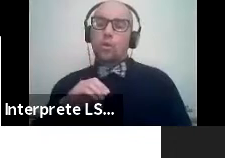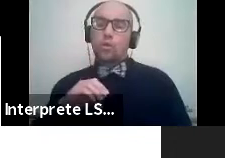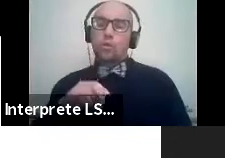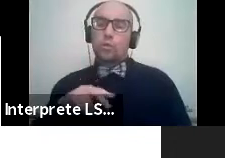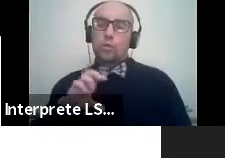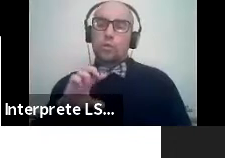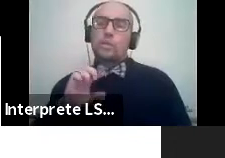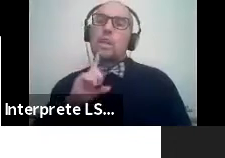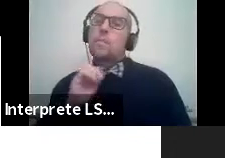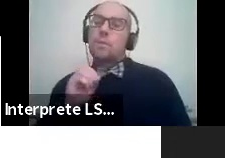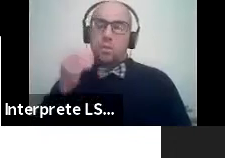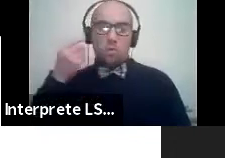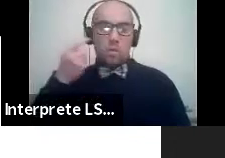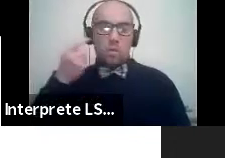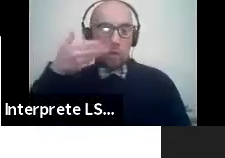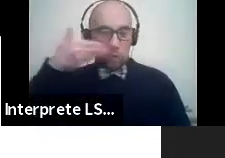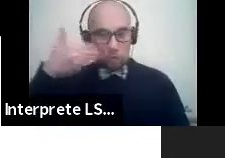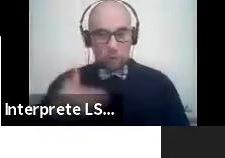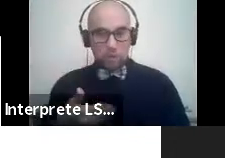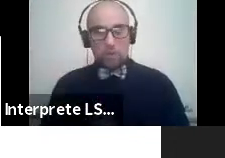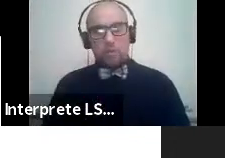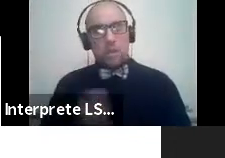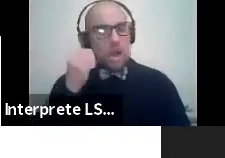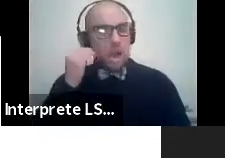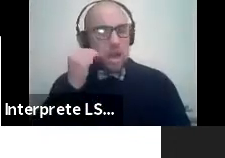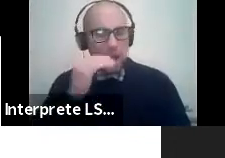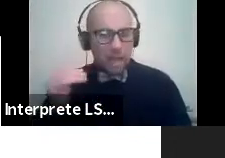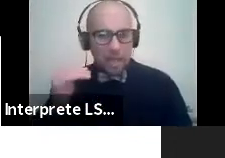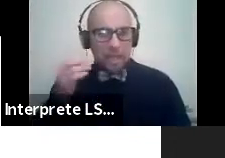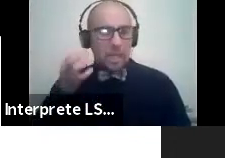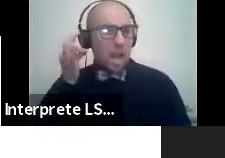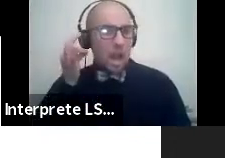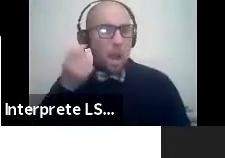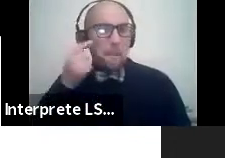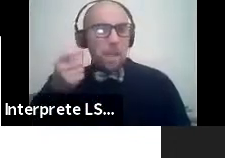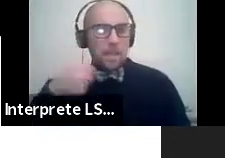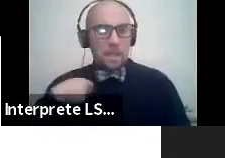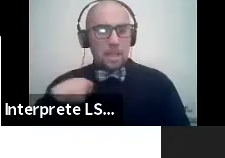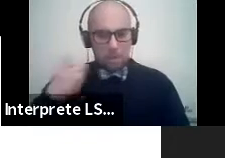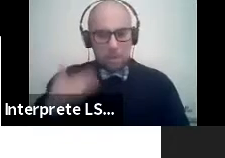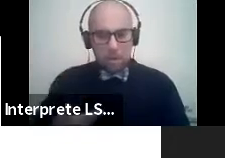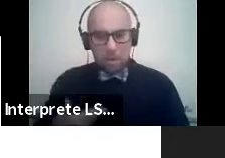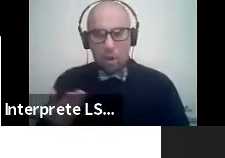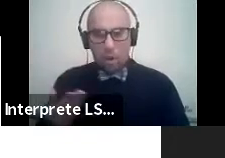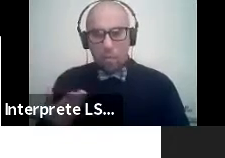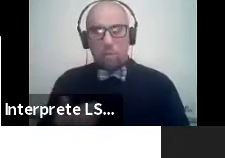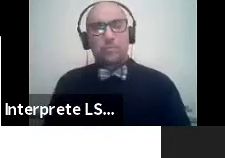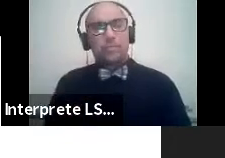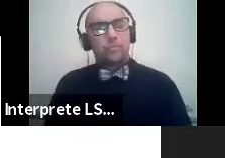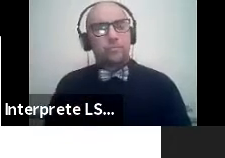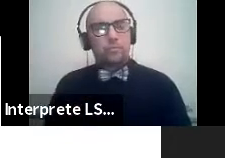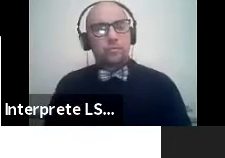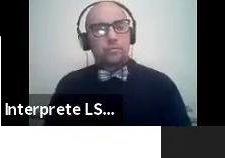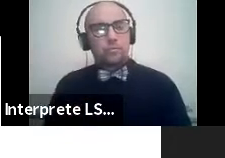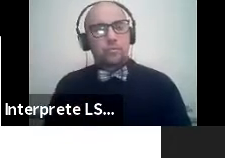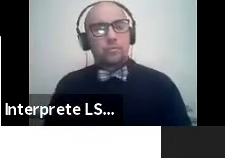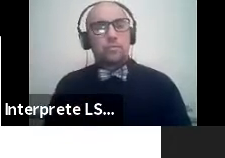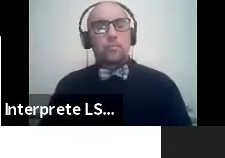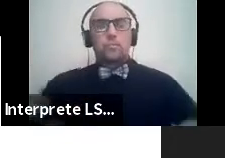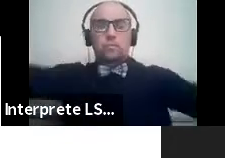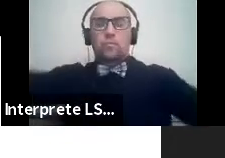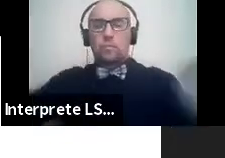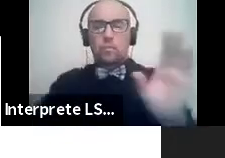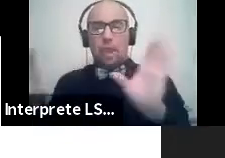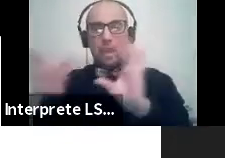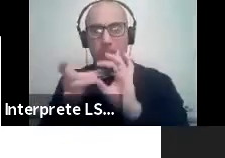lo que las niñas piensan acerca de sí mismas como una persona que aprende matemática va a tener una relación